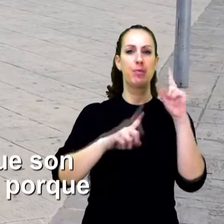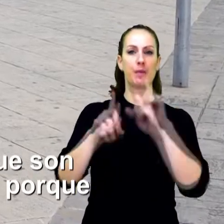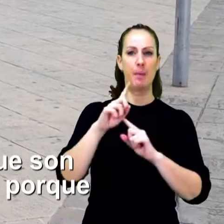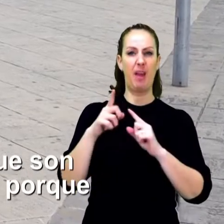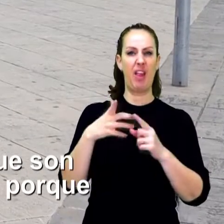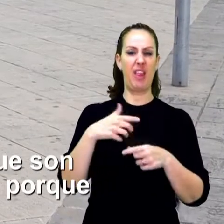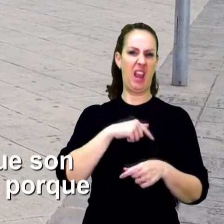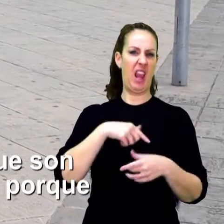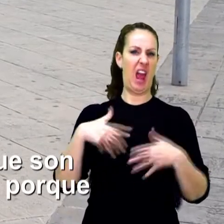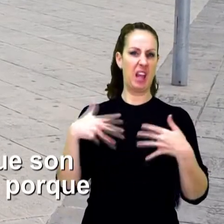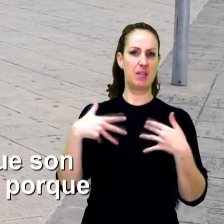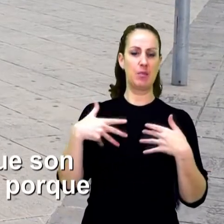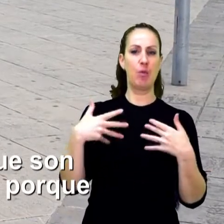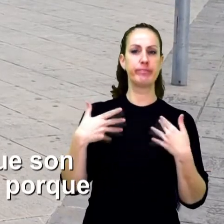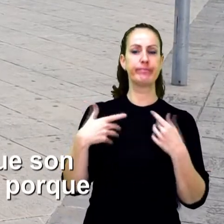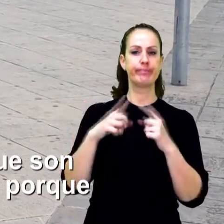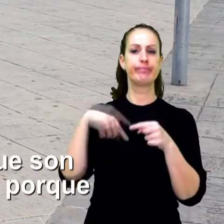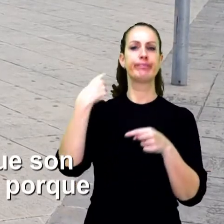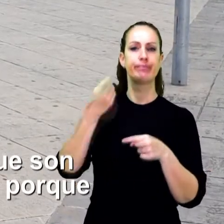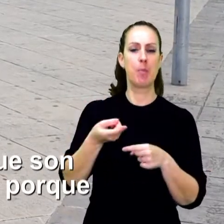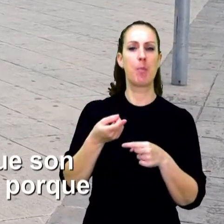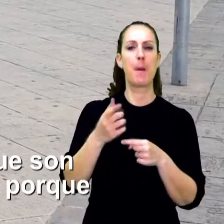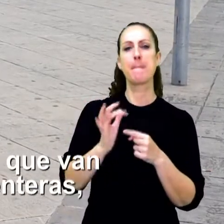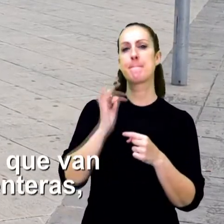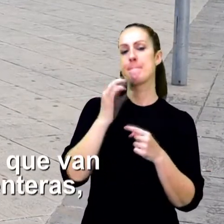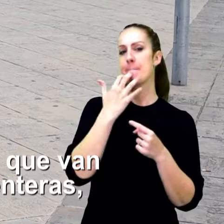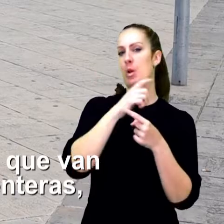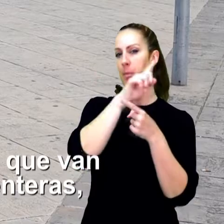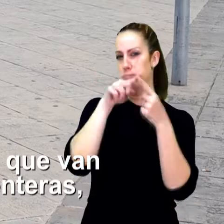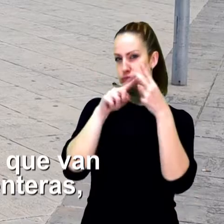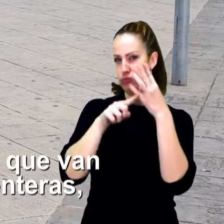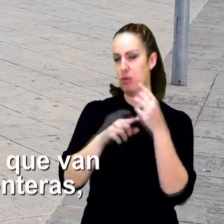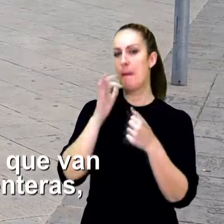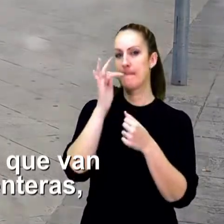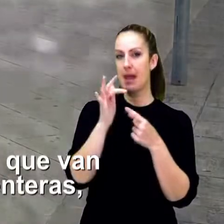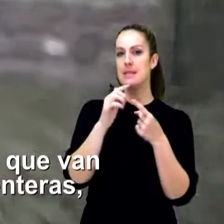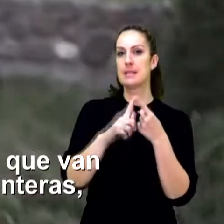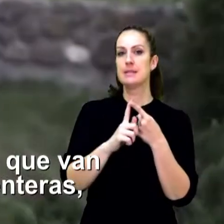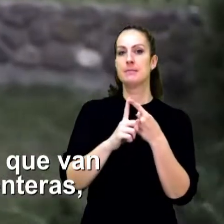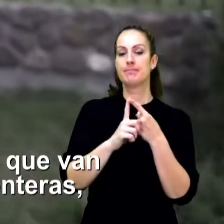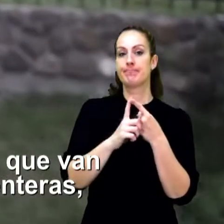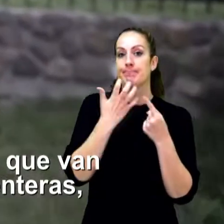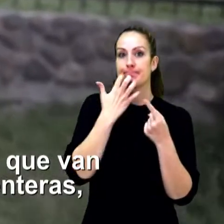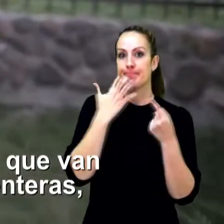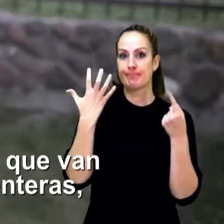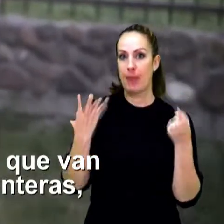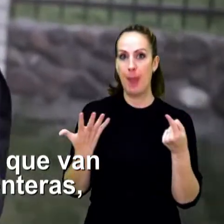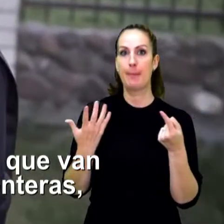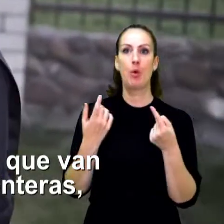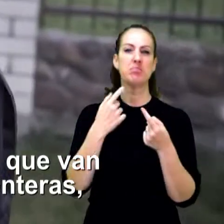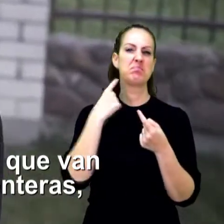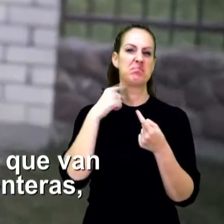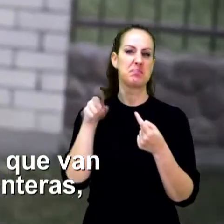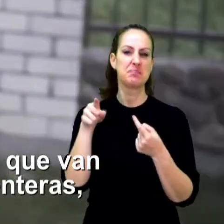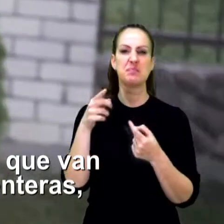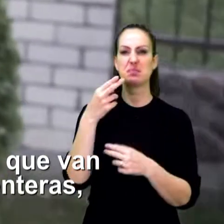ánimo pues se le unen otra serie de síntomas que son muy importantes también tener en cuenta, porque son síntomas objetivos, como por ejemplo que